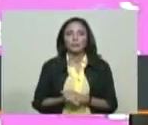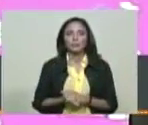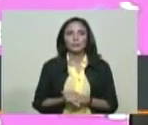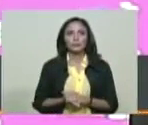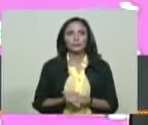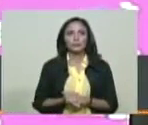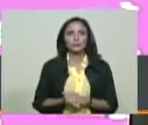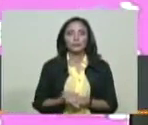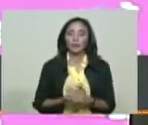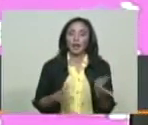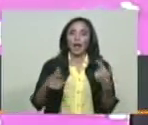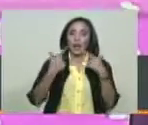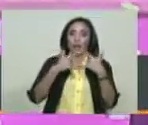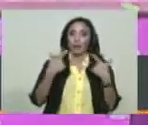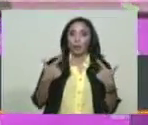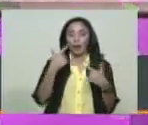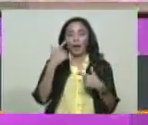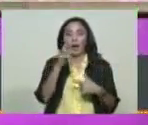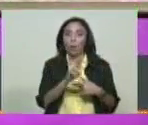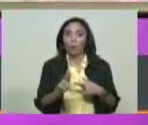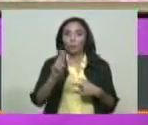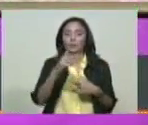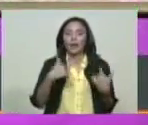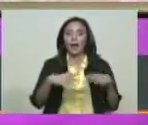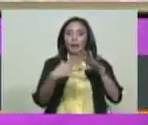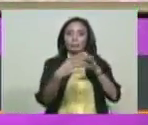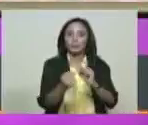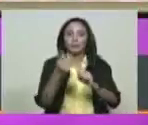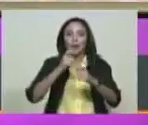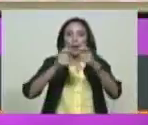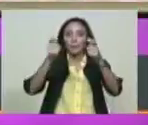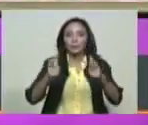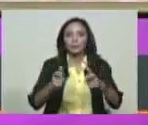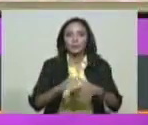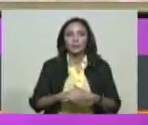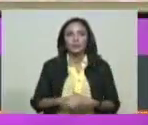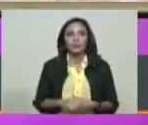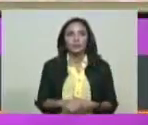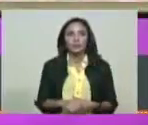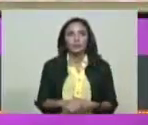el lenguaje que utilicemos lo entiendan los seres humanos normales